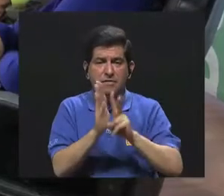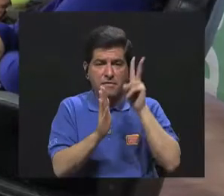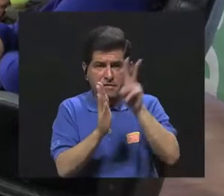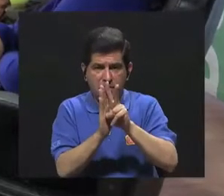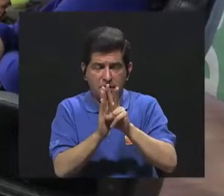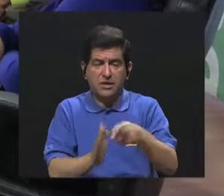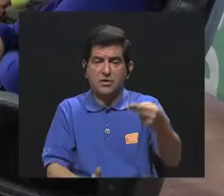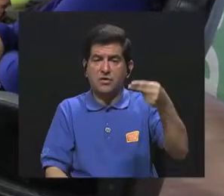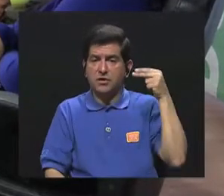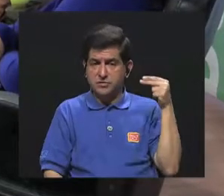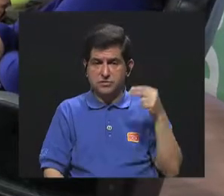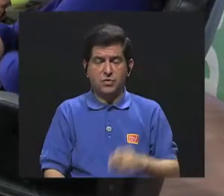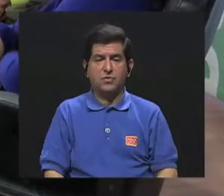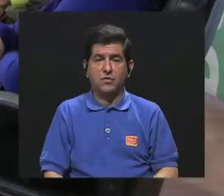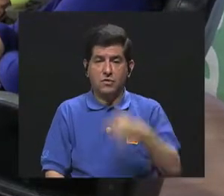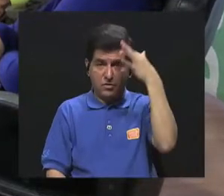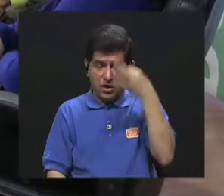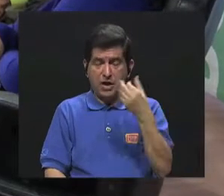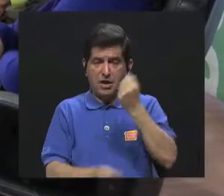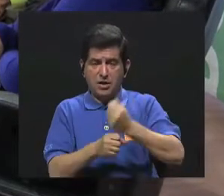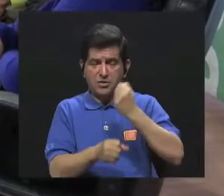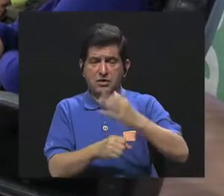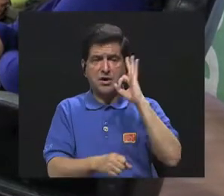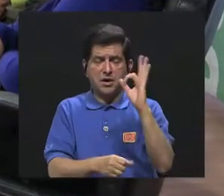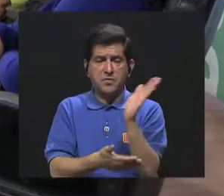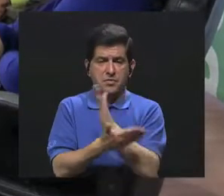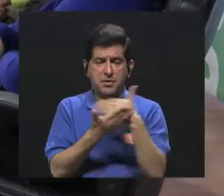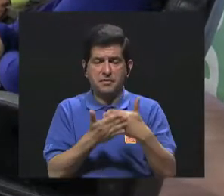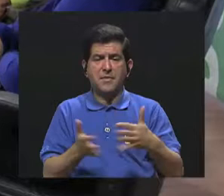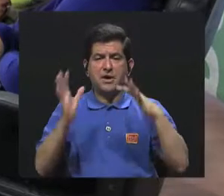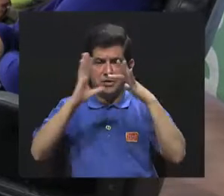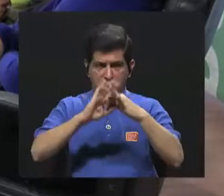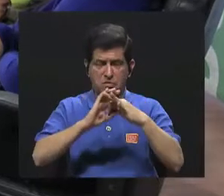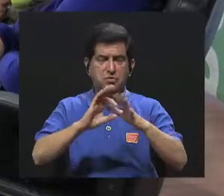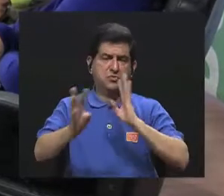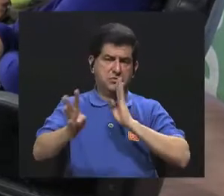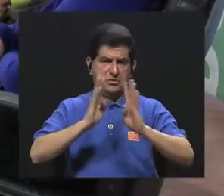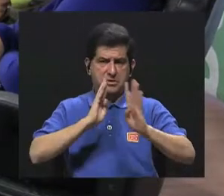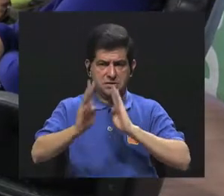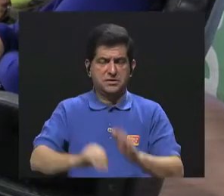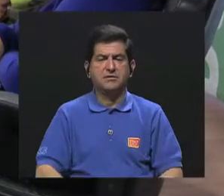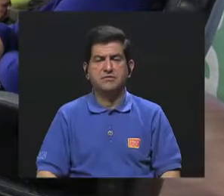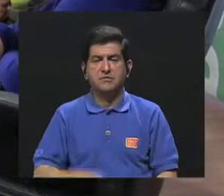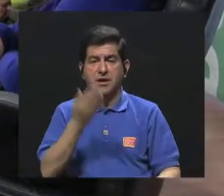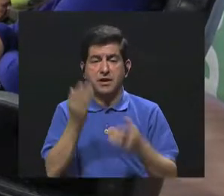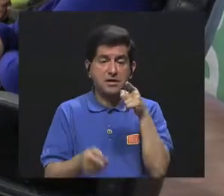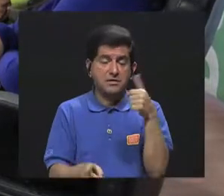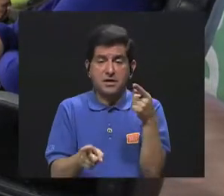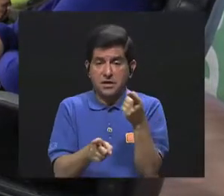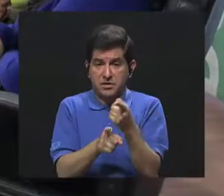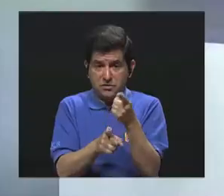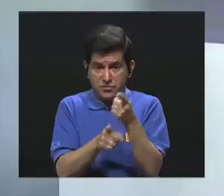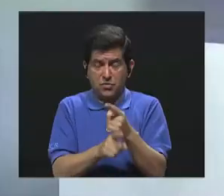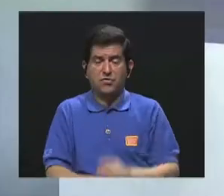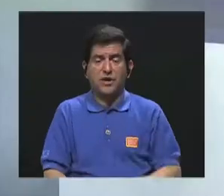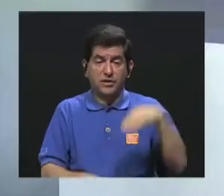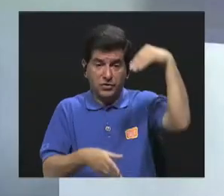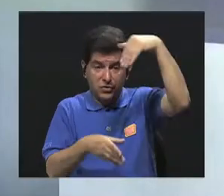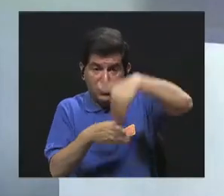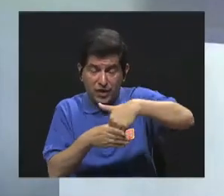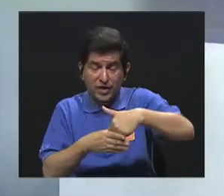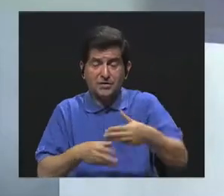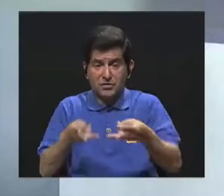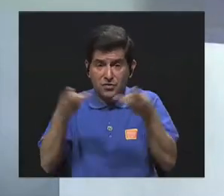historia. Creo que logramos trabajar muy bien esa parte juntas y como hablar y tal vez ella también estaba tan metida en todo el material que